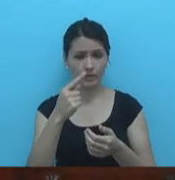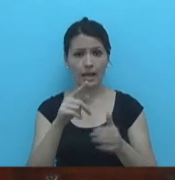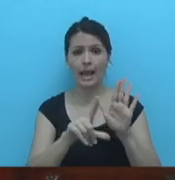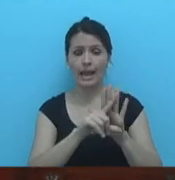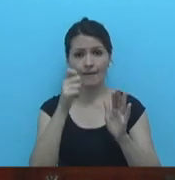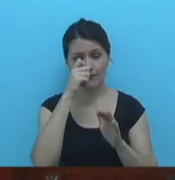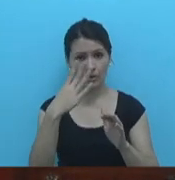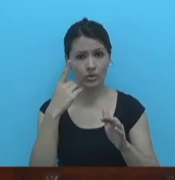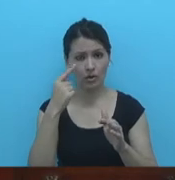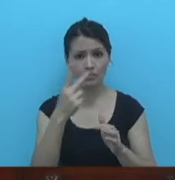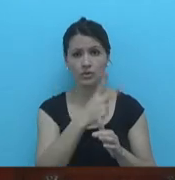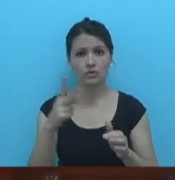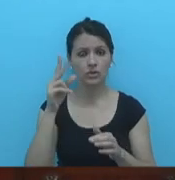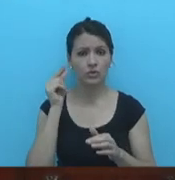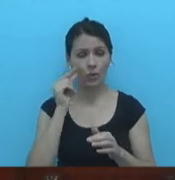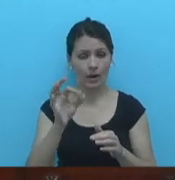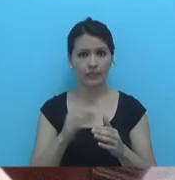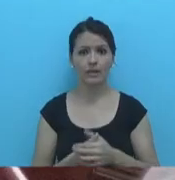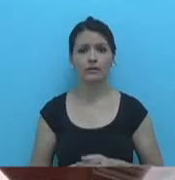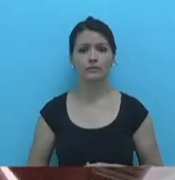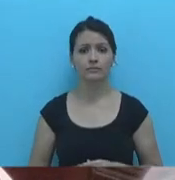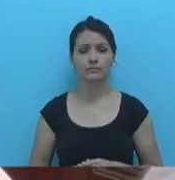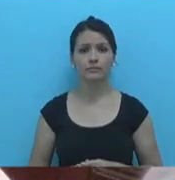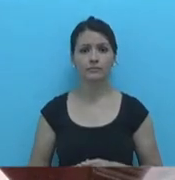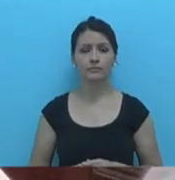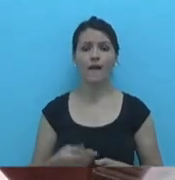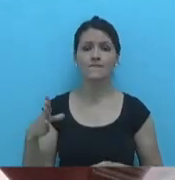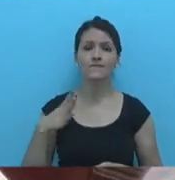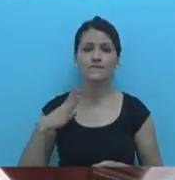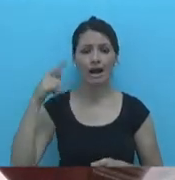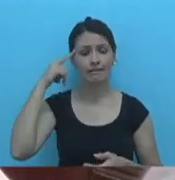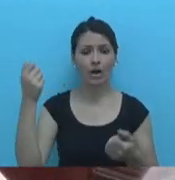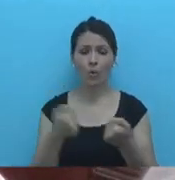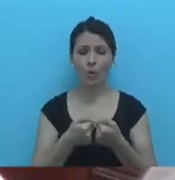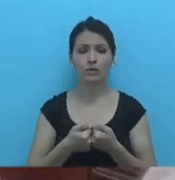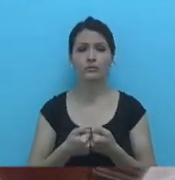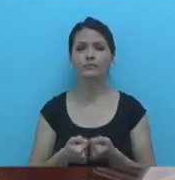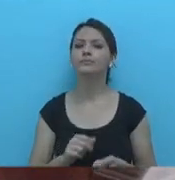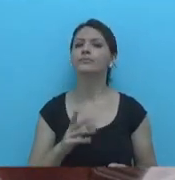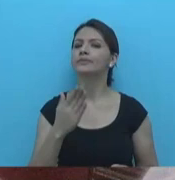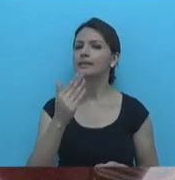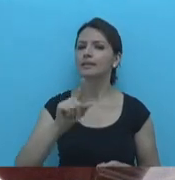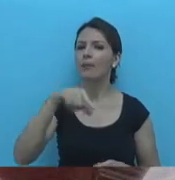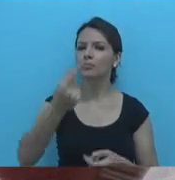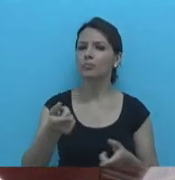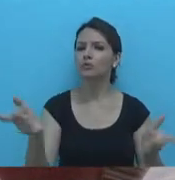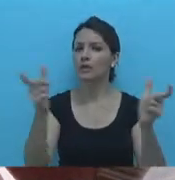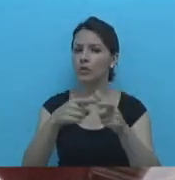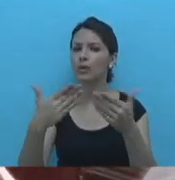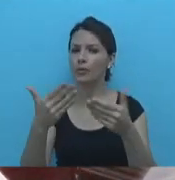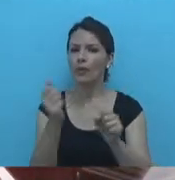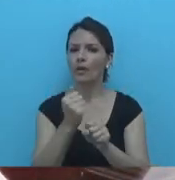24.240. Sin dictamen de comisión. Diputado Galassi, tiene uso de la palabra. Gracias. Es para solicitar preferencia para una sesión y también